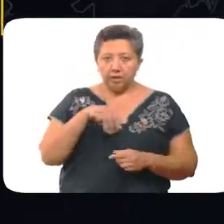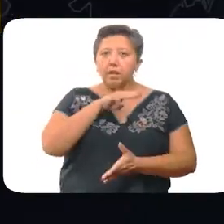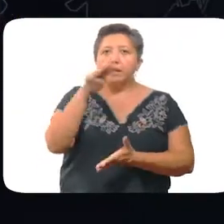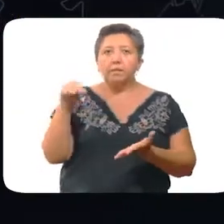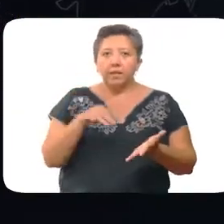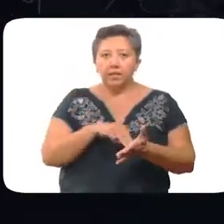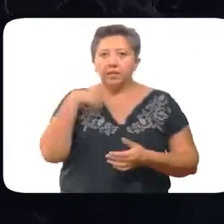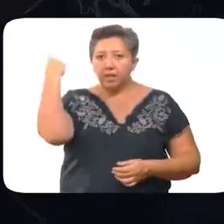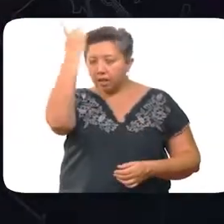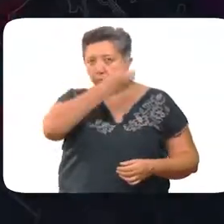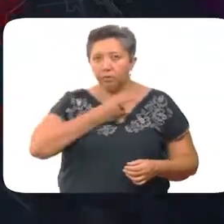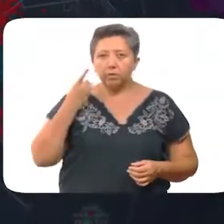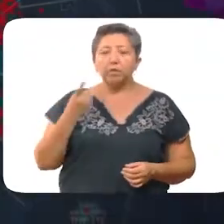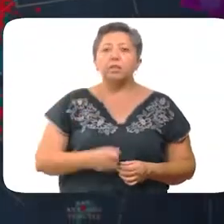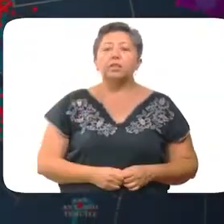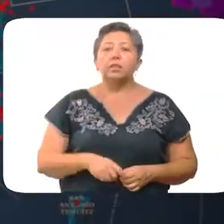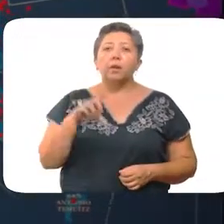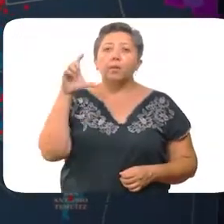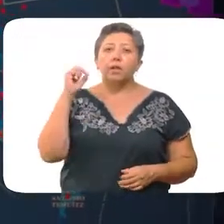en Mérida se han diagnosticado